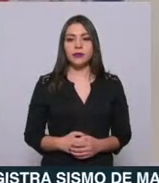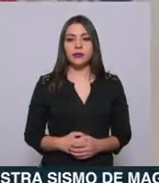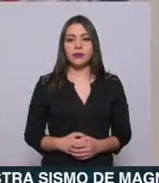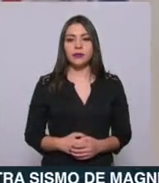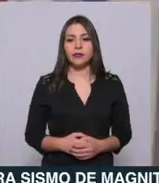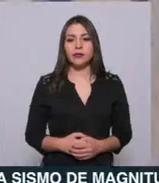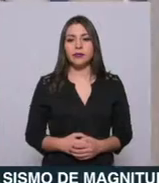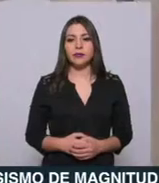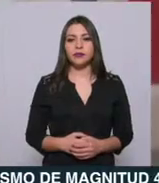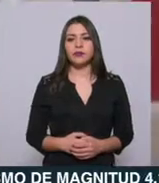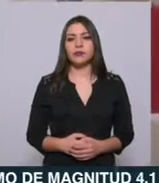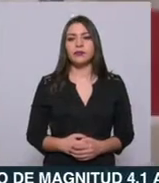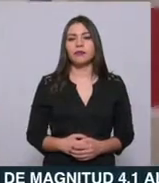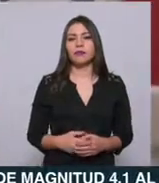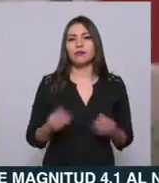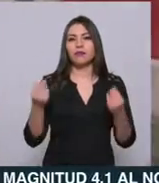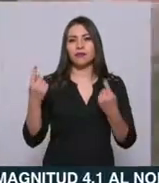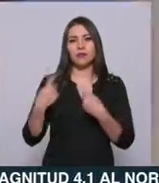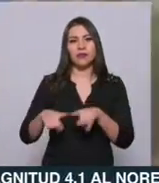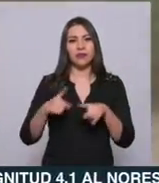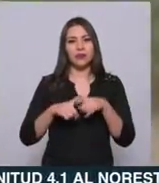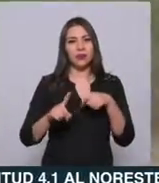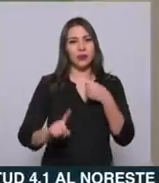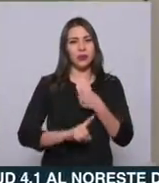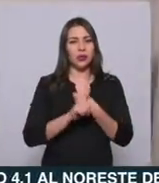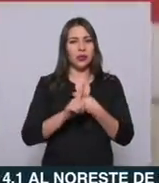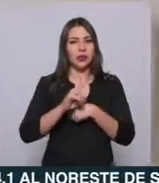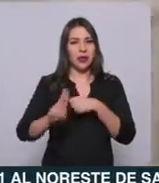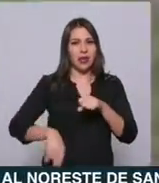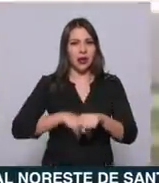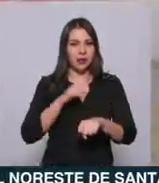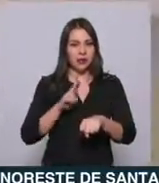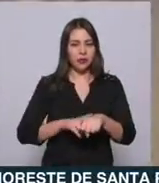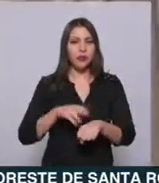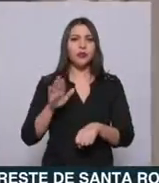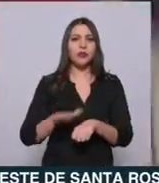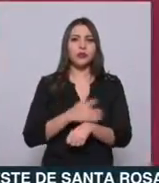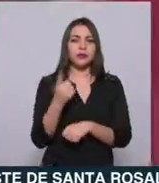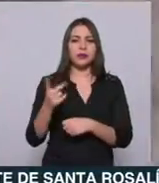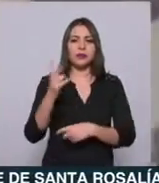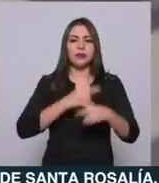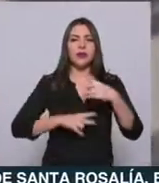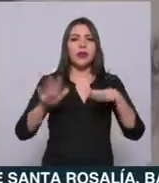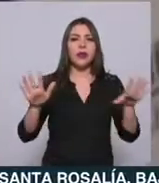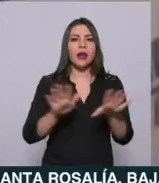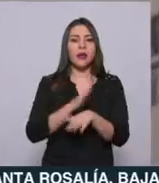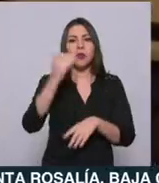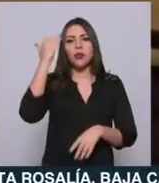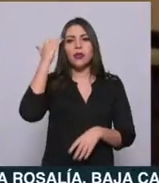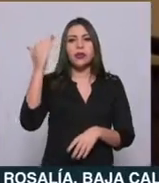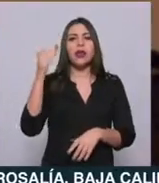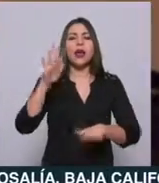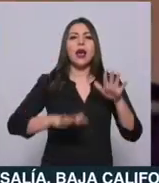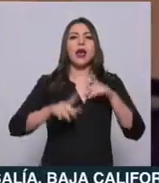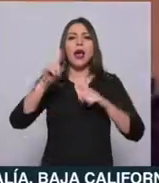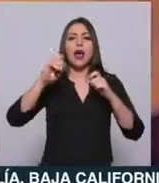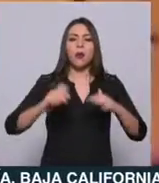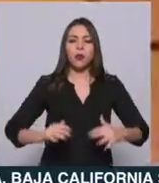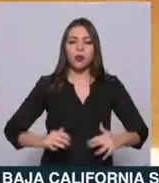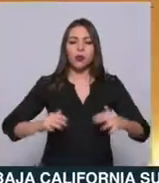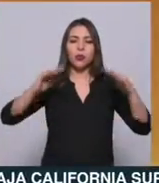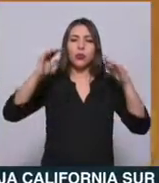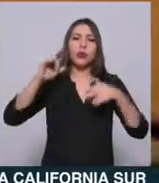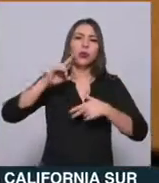La mayor parte de los desastres naturales son relacionados con temas climáticos que se deben a las inundaciones, tormentas y